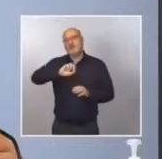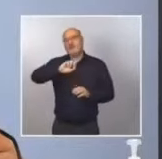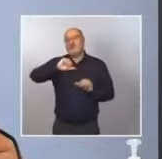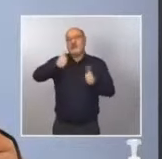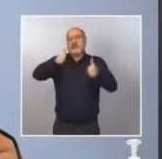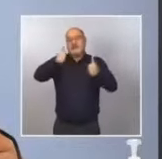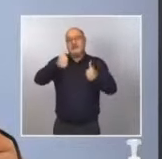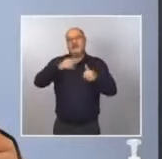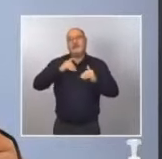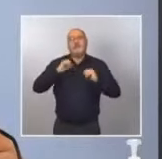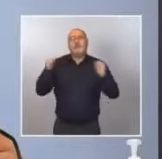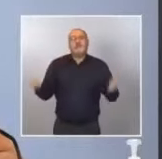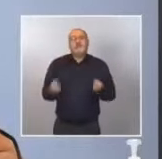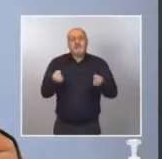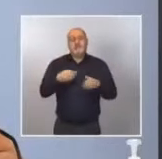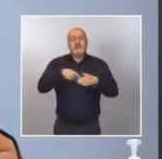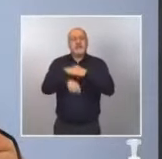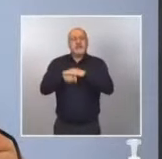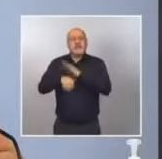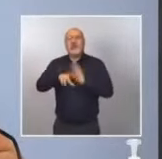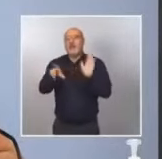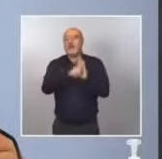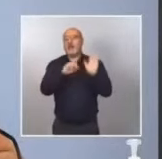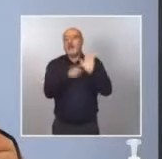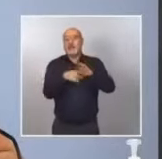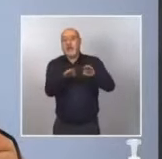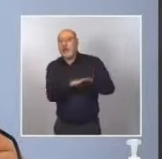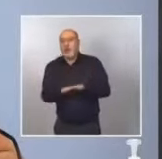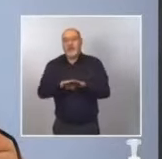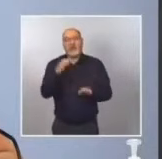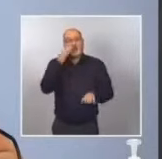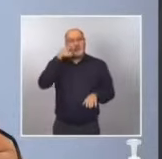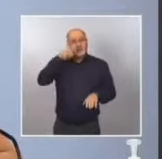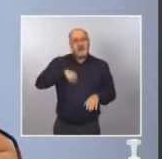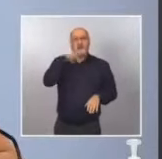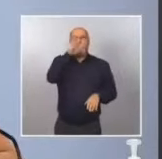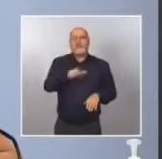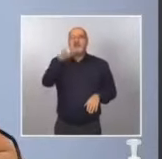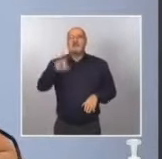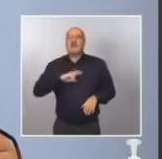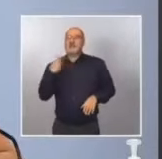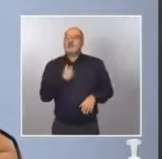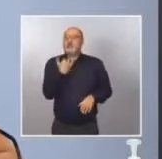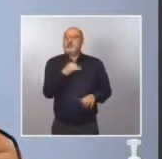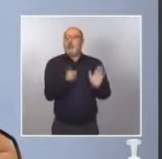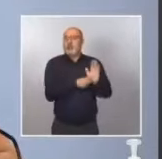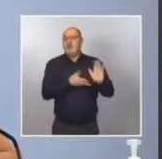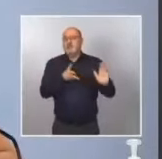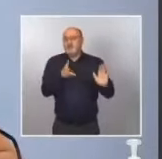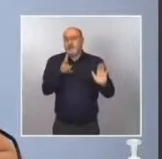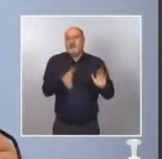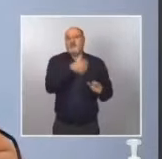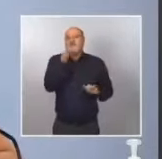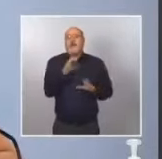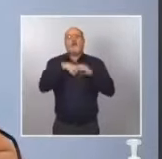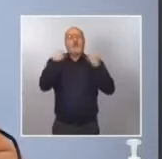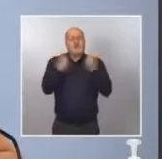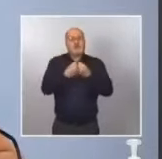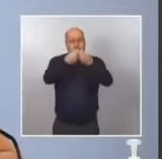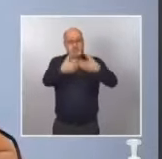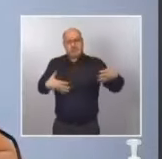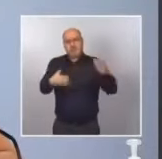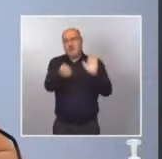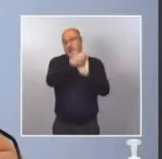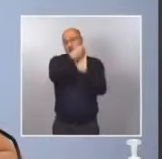garantizar la igualdad real y efectiva de las personas trans y también va a garantizar una batería importante de derechos para las personas